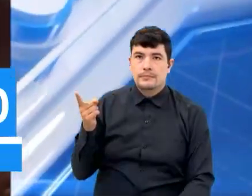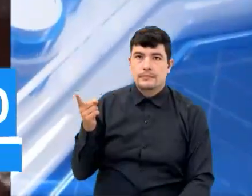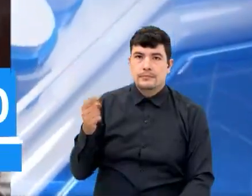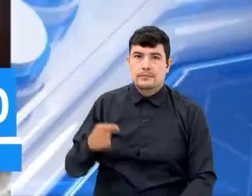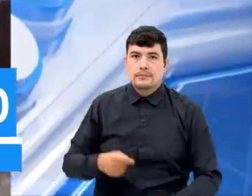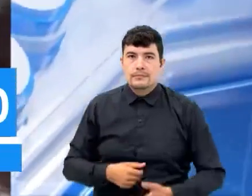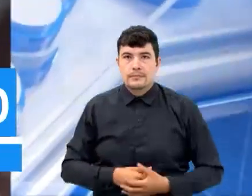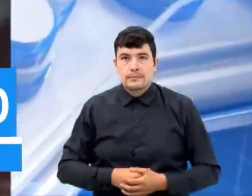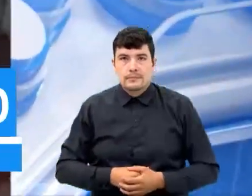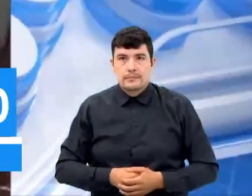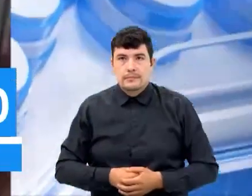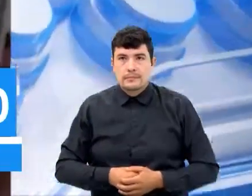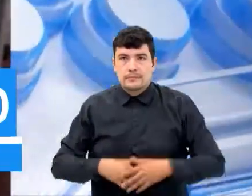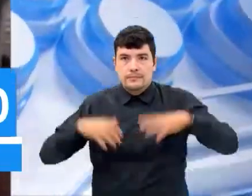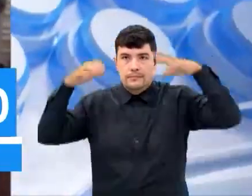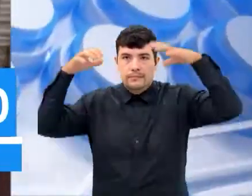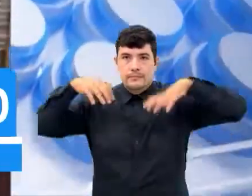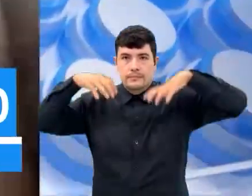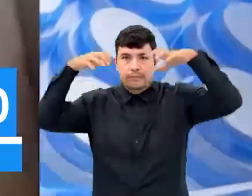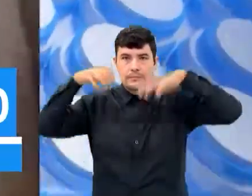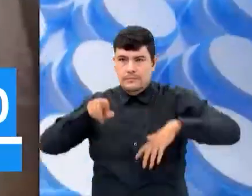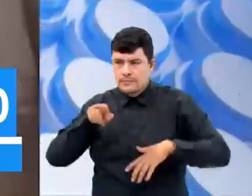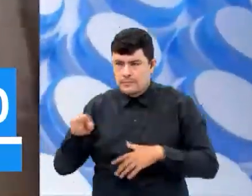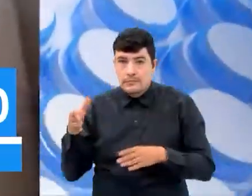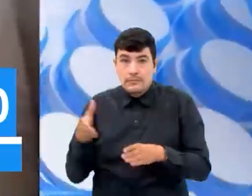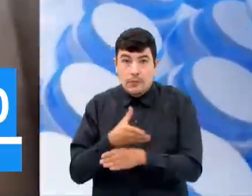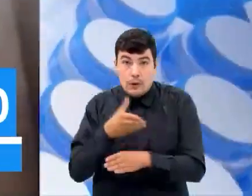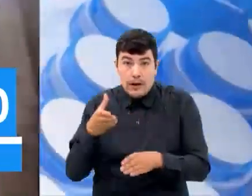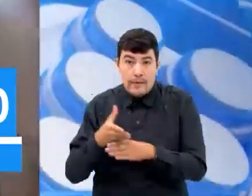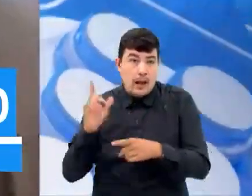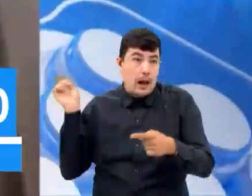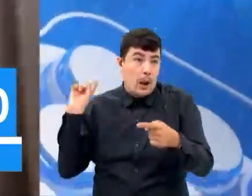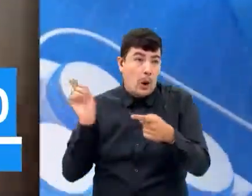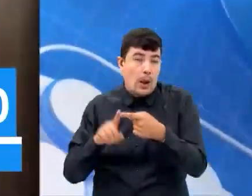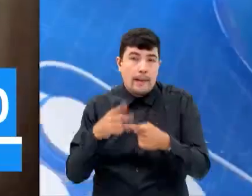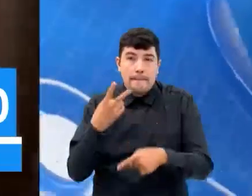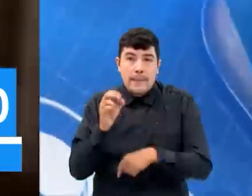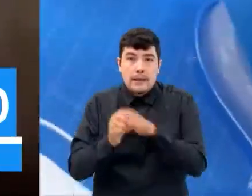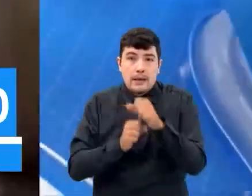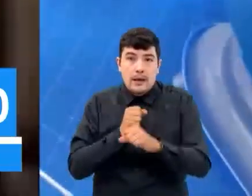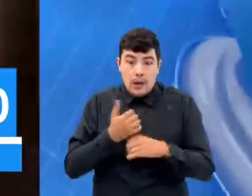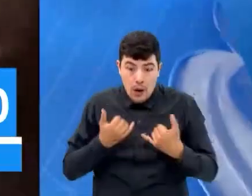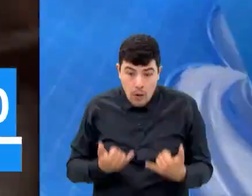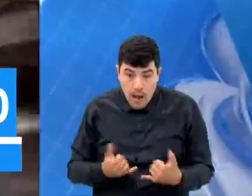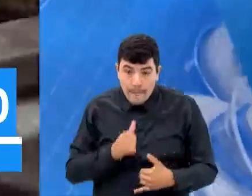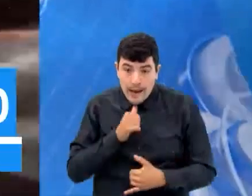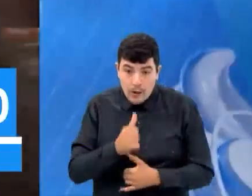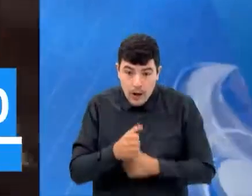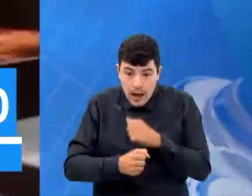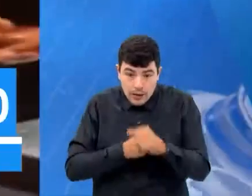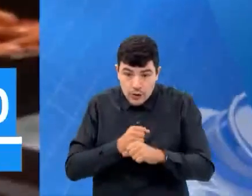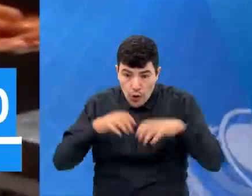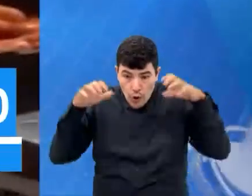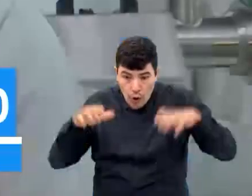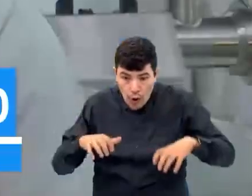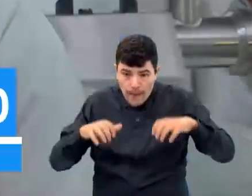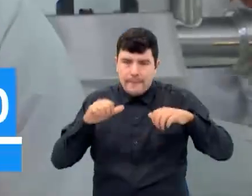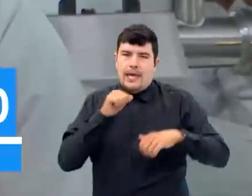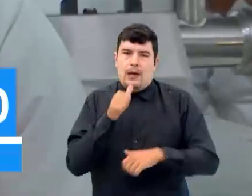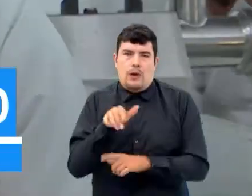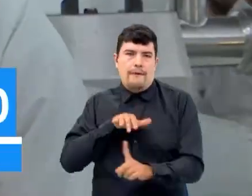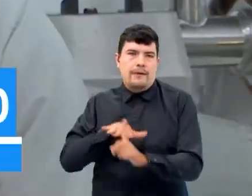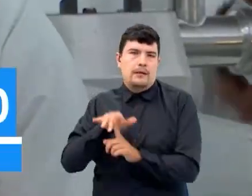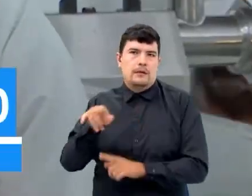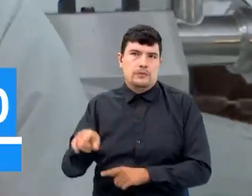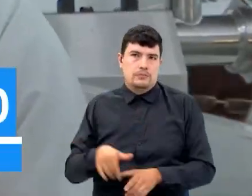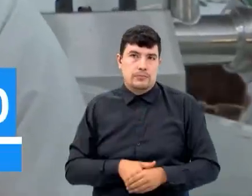Esta problemática la viven hace más de 20 años y ahora con la intensificación de las lluvias se han visto más afectados. La situación